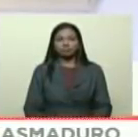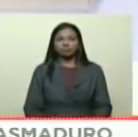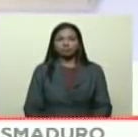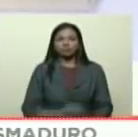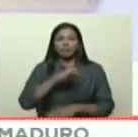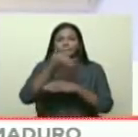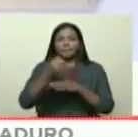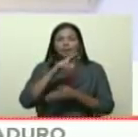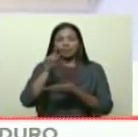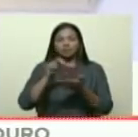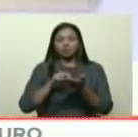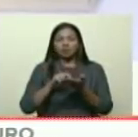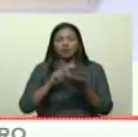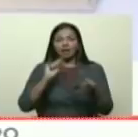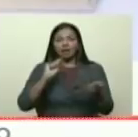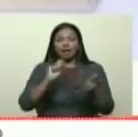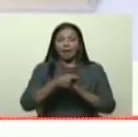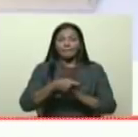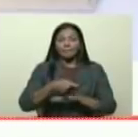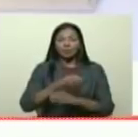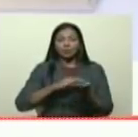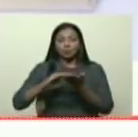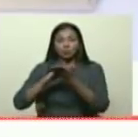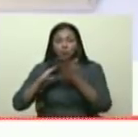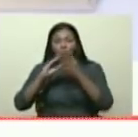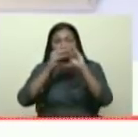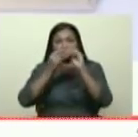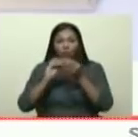Plan Nacional de Cambio, Rectificación,